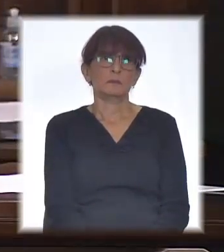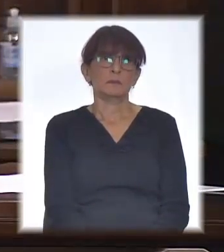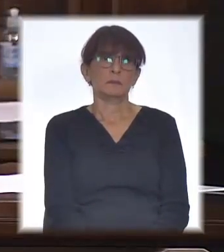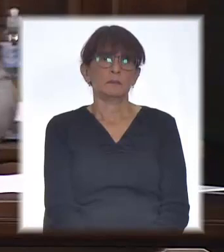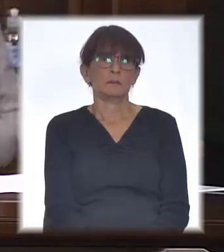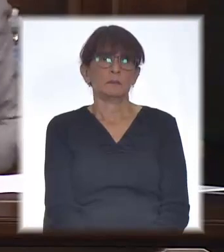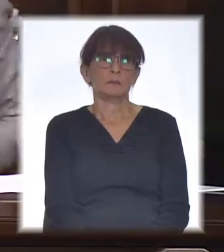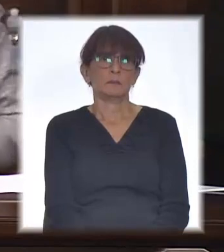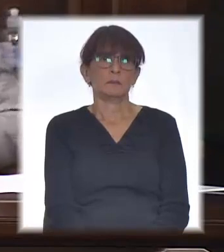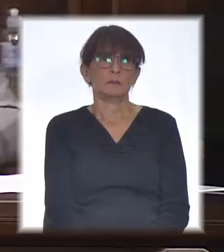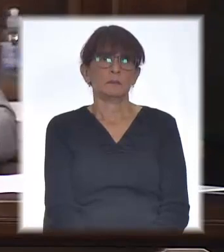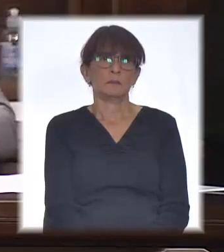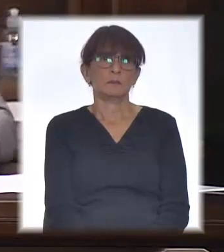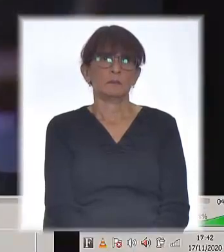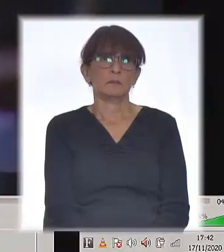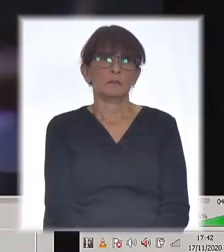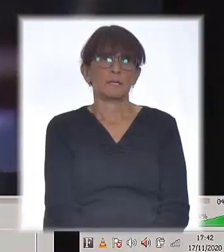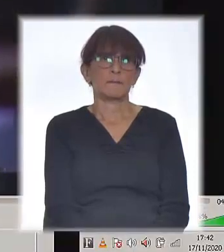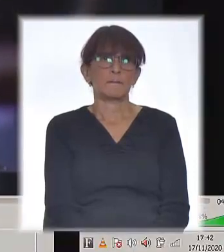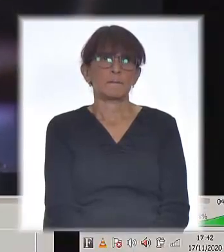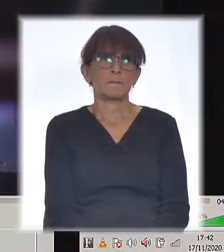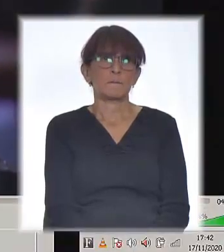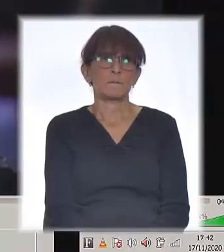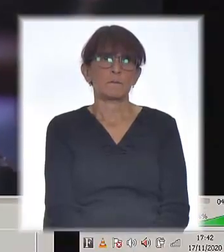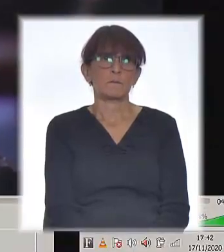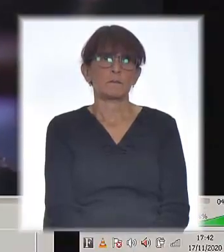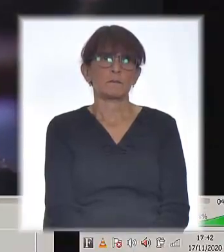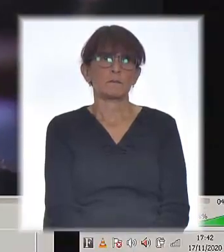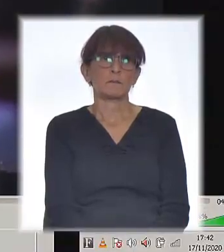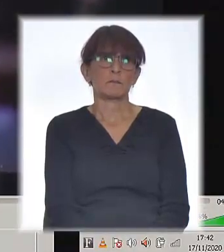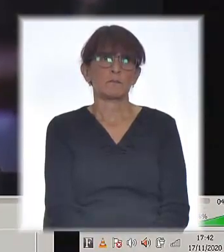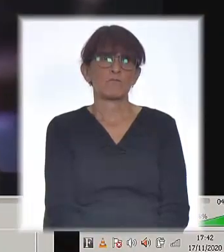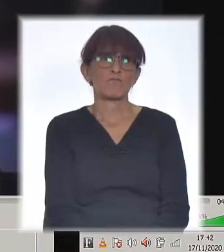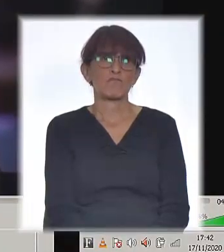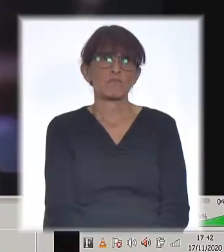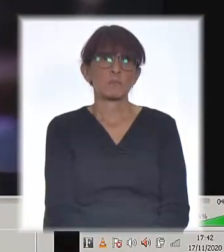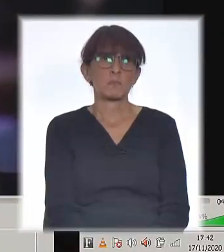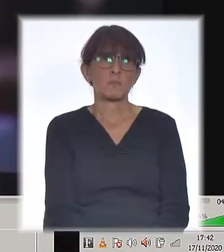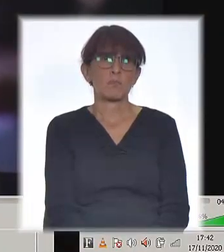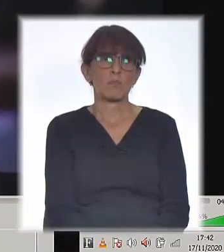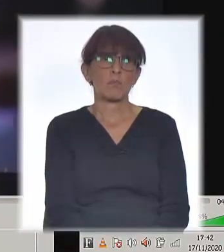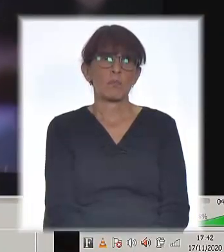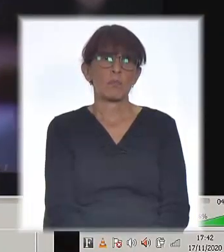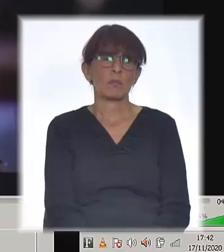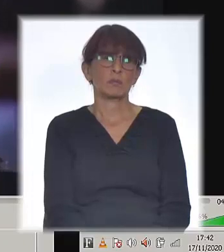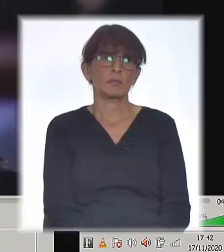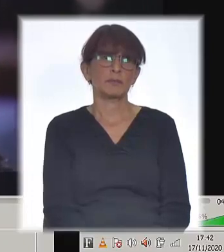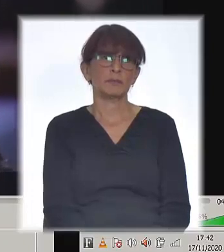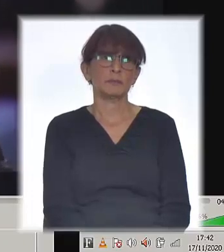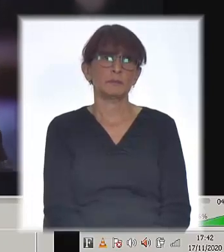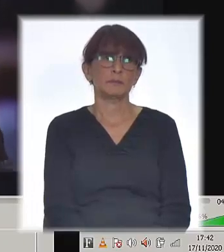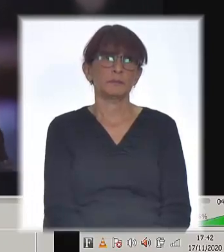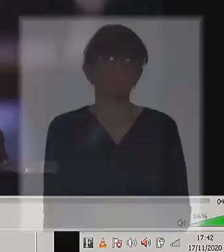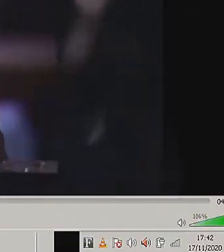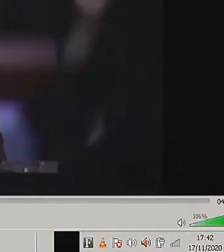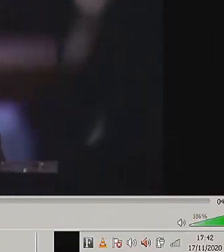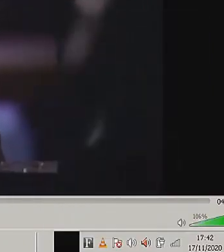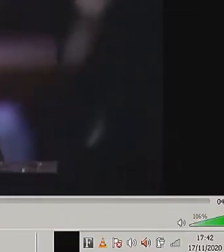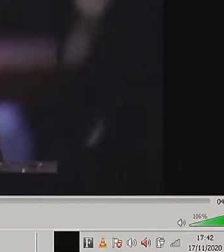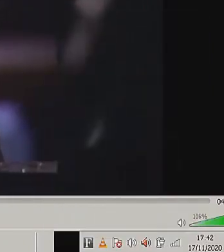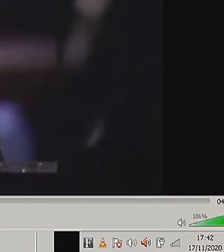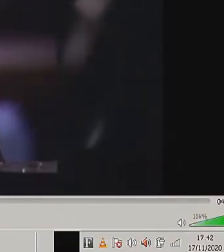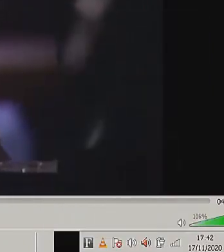la primera vez que yo había firmado las cosas contra estados unidos y estoy en el jugador nacional y peñarol y entonces nos